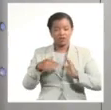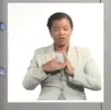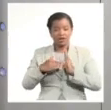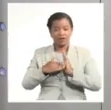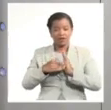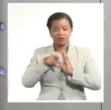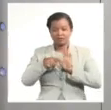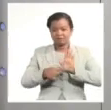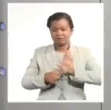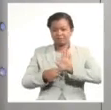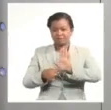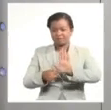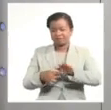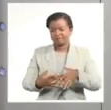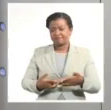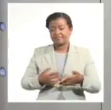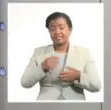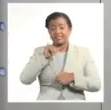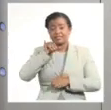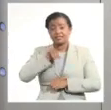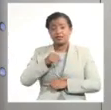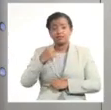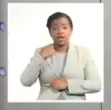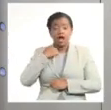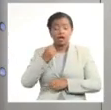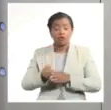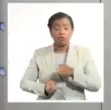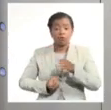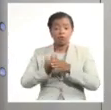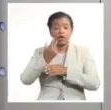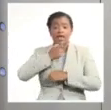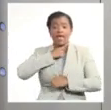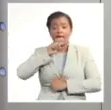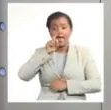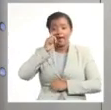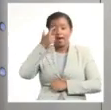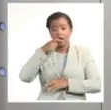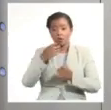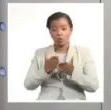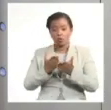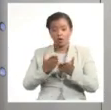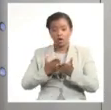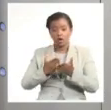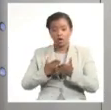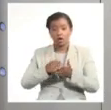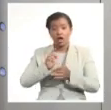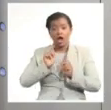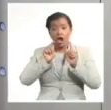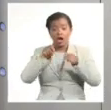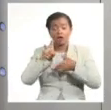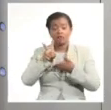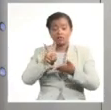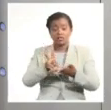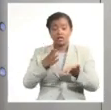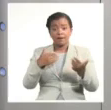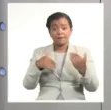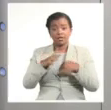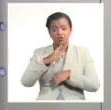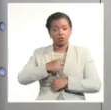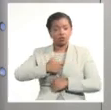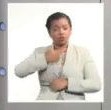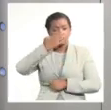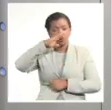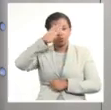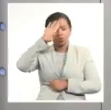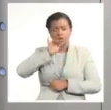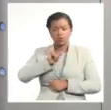espacio se dedicó a los 60 años de la creación de la ENA. Estuvo presente el viceministro de Cultura de Cuba, Fernando Rojas,